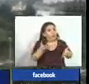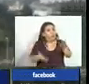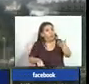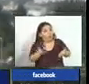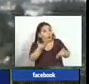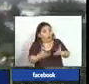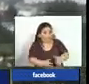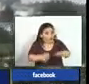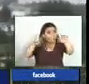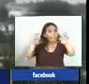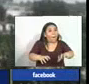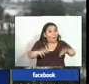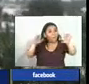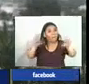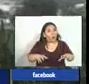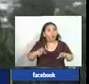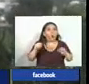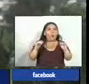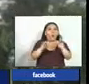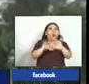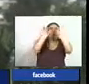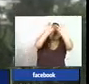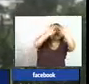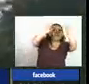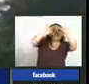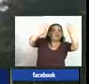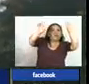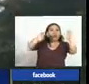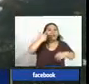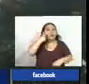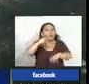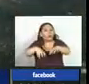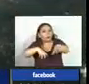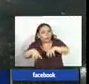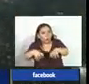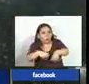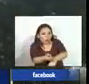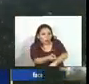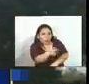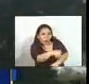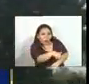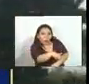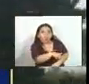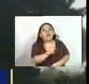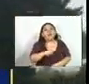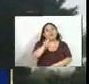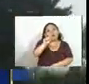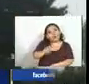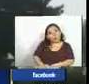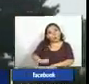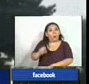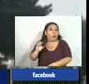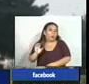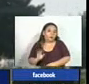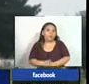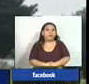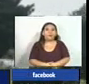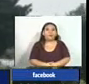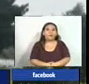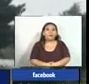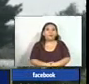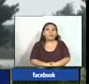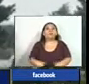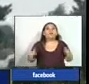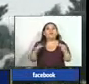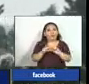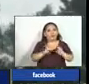no solo la lluvia, sino también la lujosidad, más que todo en los departamentos que se encuentran en el sur y la boca costa. Lo que han indicado